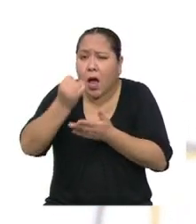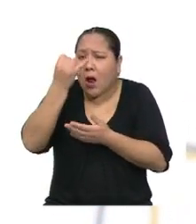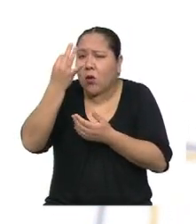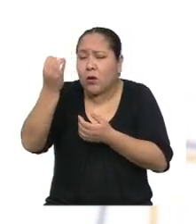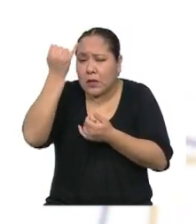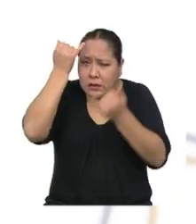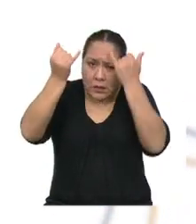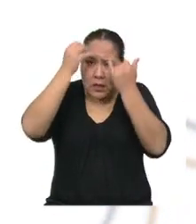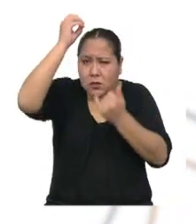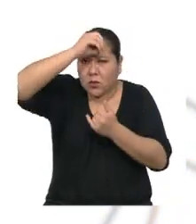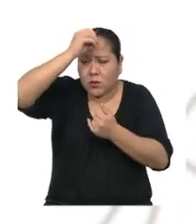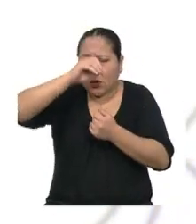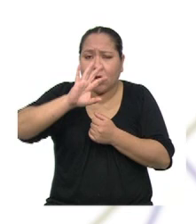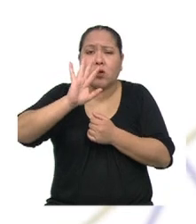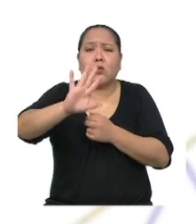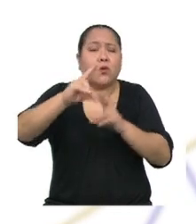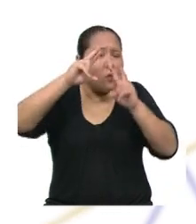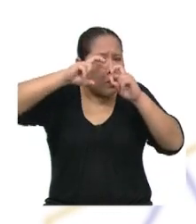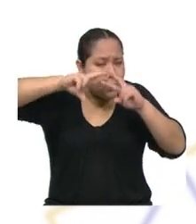tema de estudio.